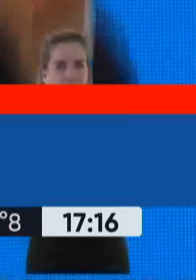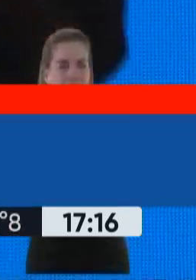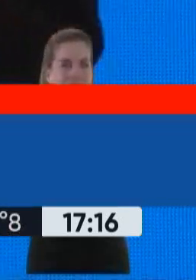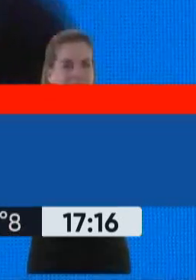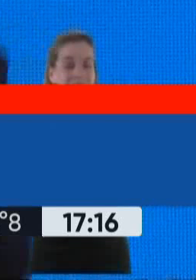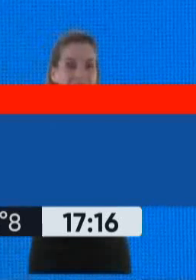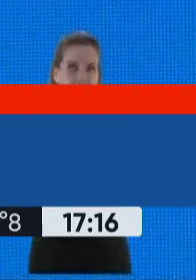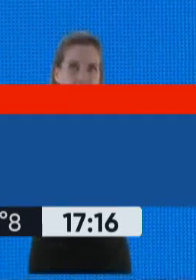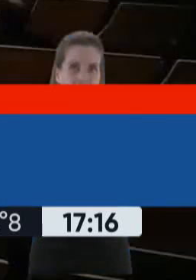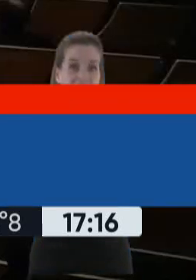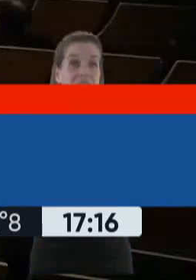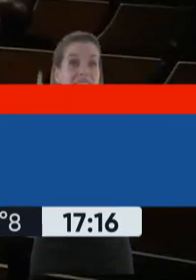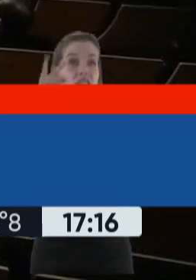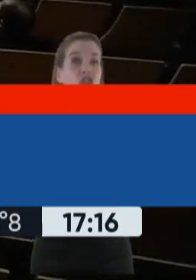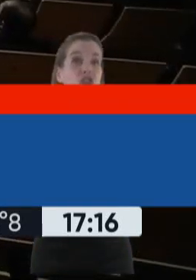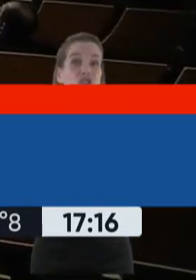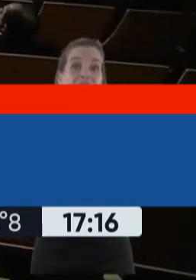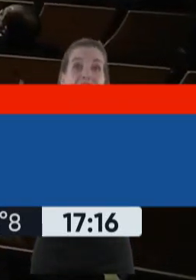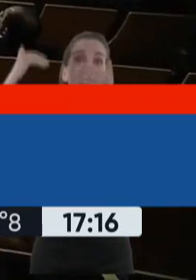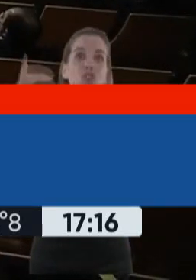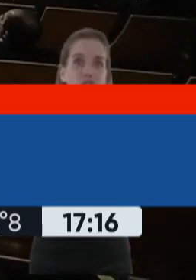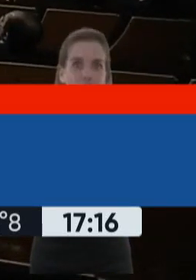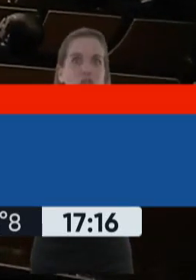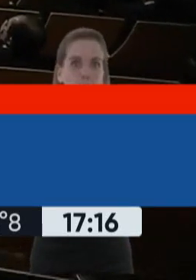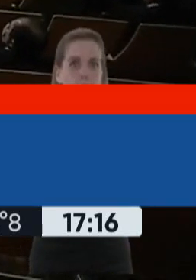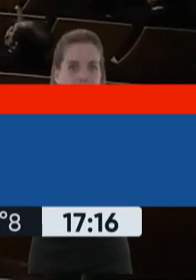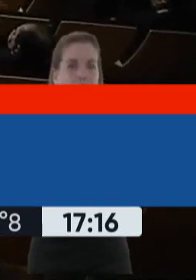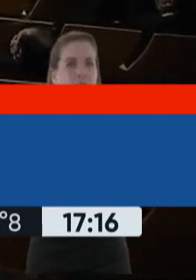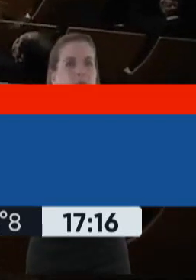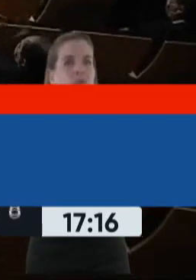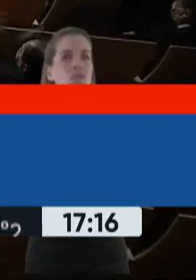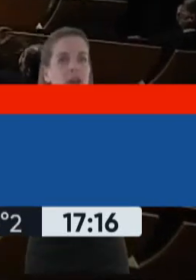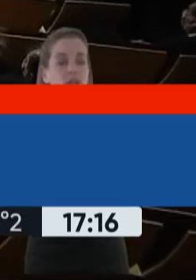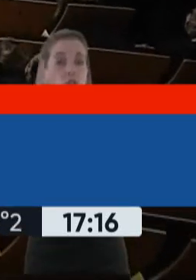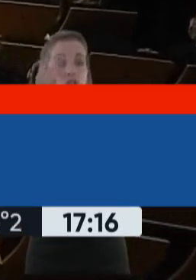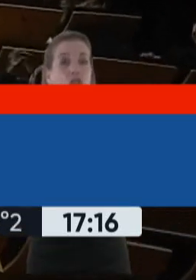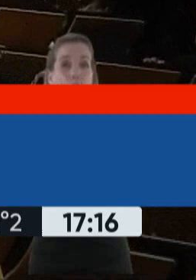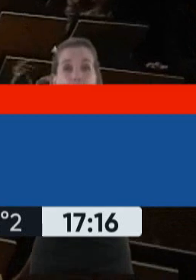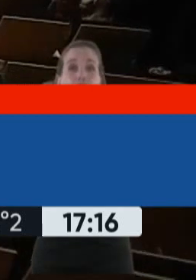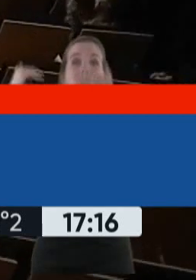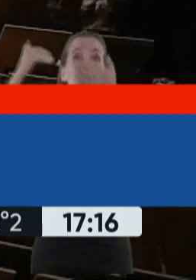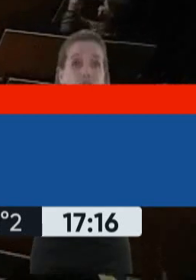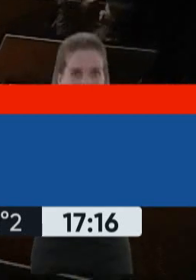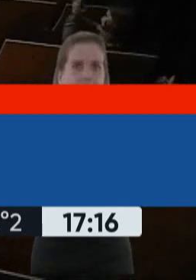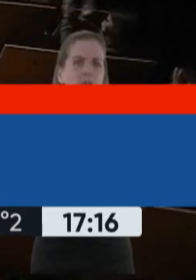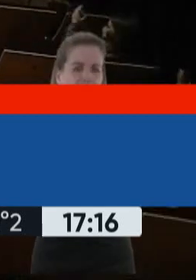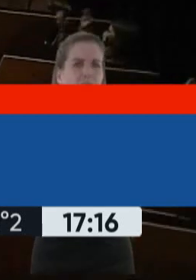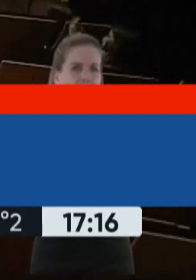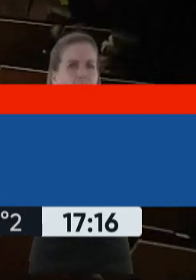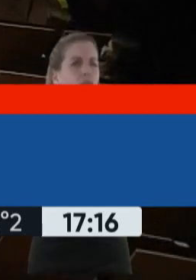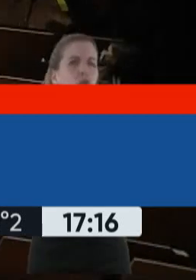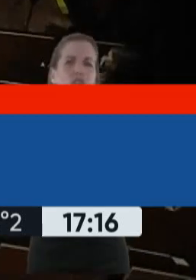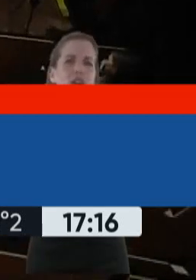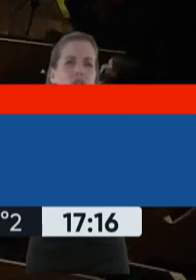Me quedan 2 años de revancha. Y en estos 2 años vamos a hacer todo lo que no pudimos hacer hasta